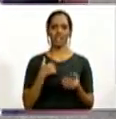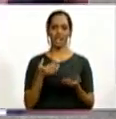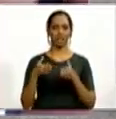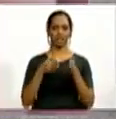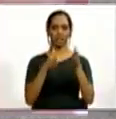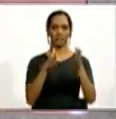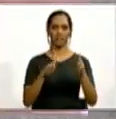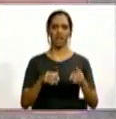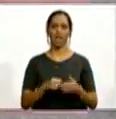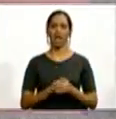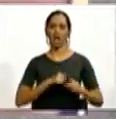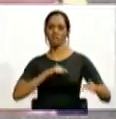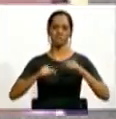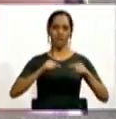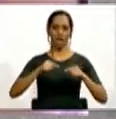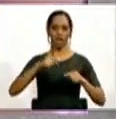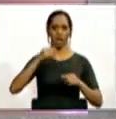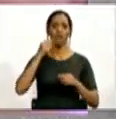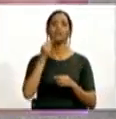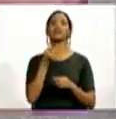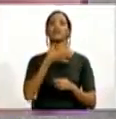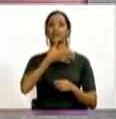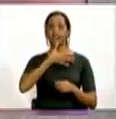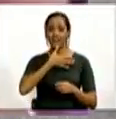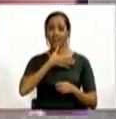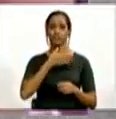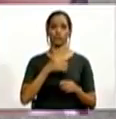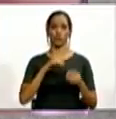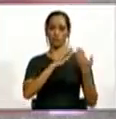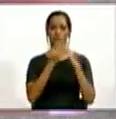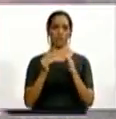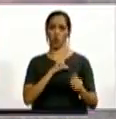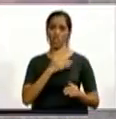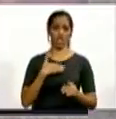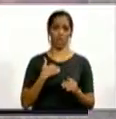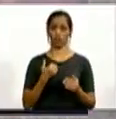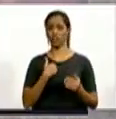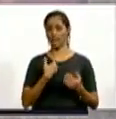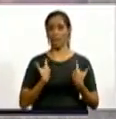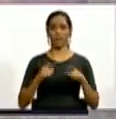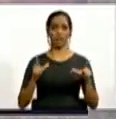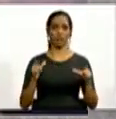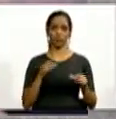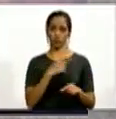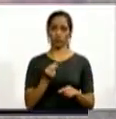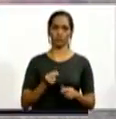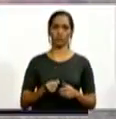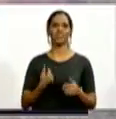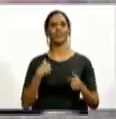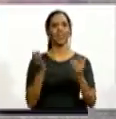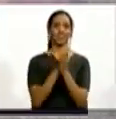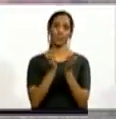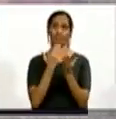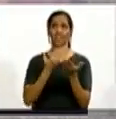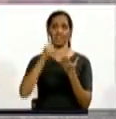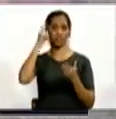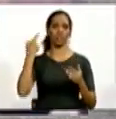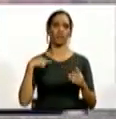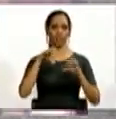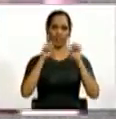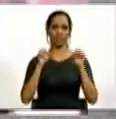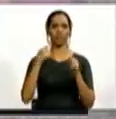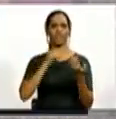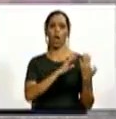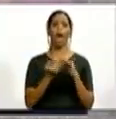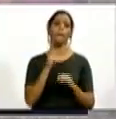régimen gastrocomunista en el cual no pienso vivir, porque no pienso perder mi libertad. Yo que estudié, gracias a Dios, que tengo una educación, yo sé que el comunismo